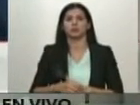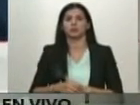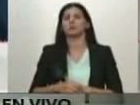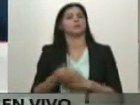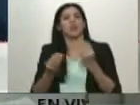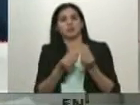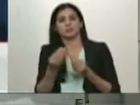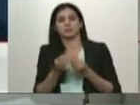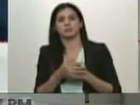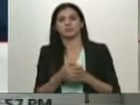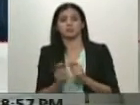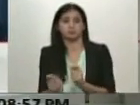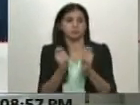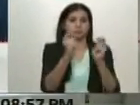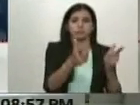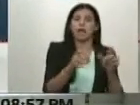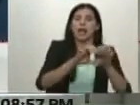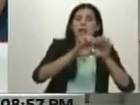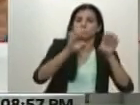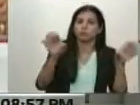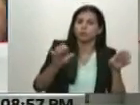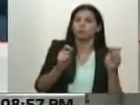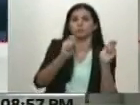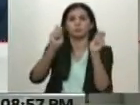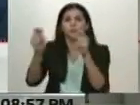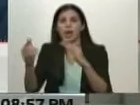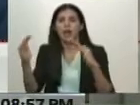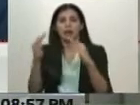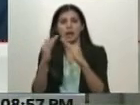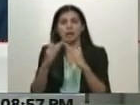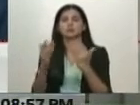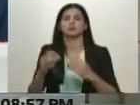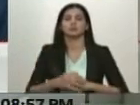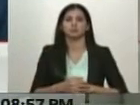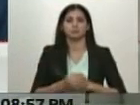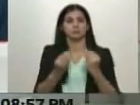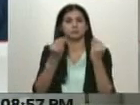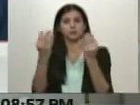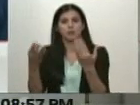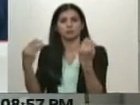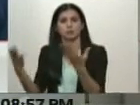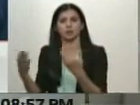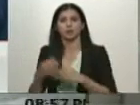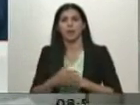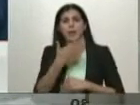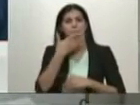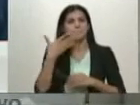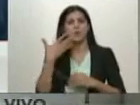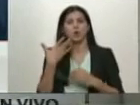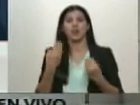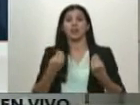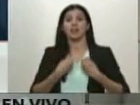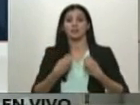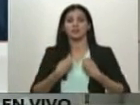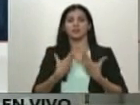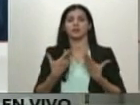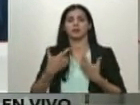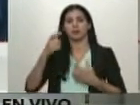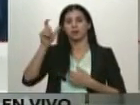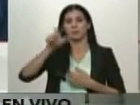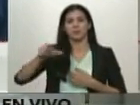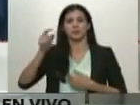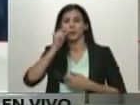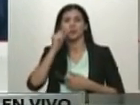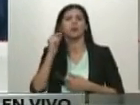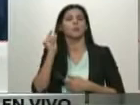a dónde? A la educación de la gente, a la vivienda de nuestro pueblo, a mejorar las condiciones de nuestros viejitos y las